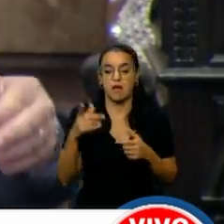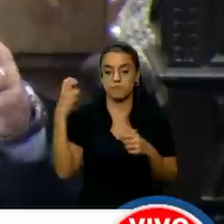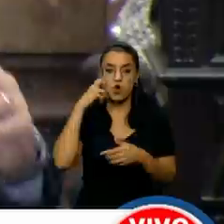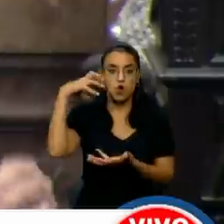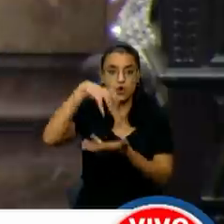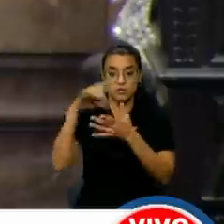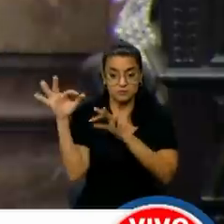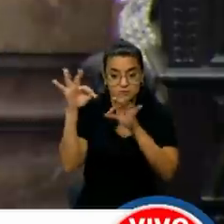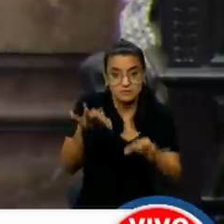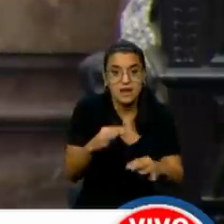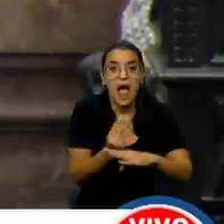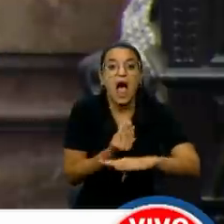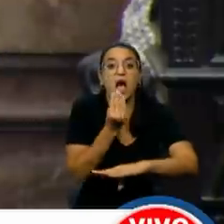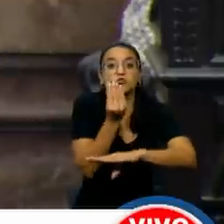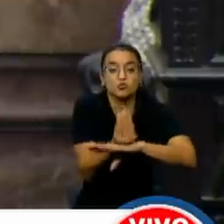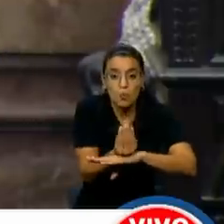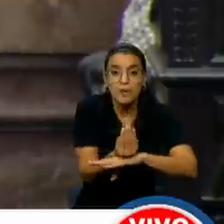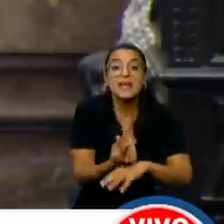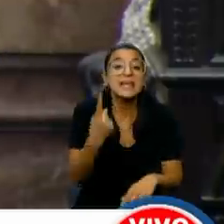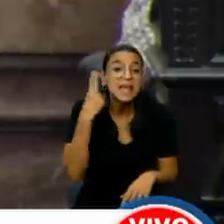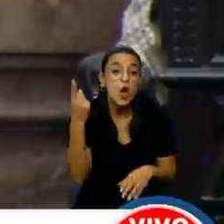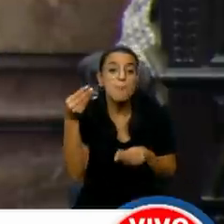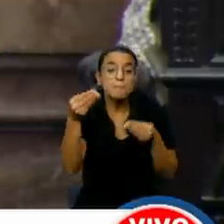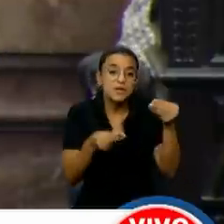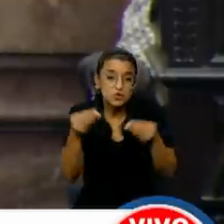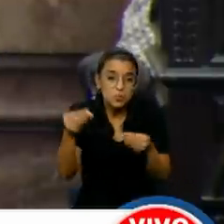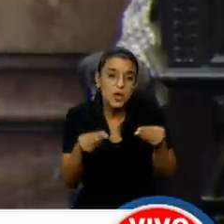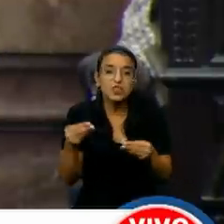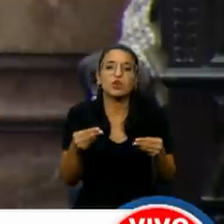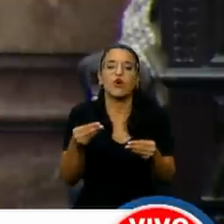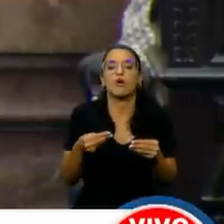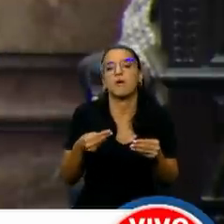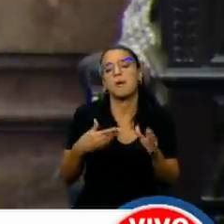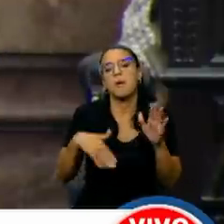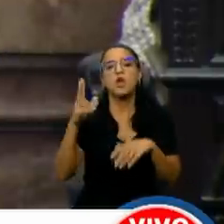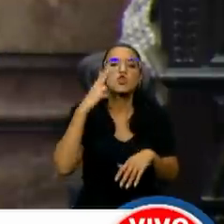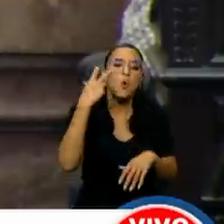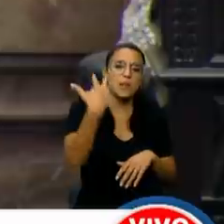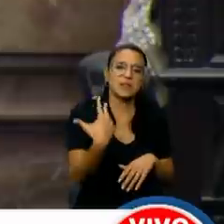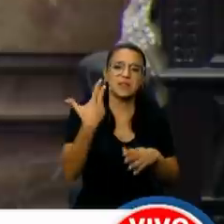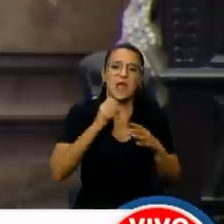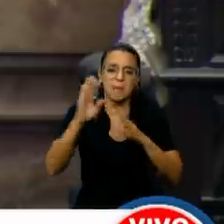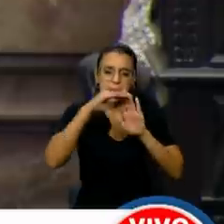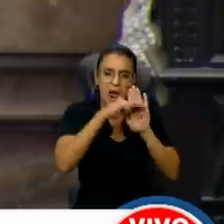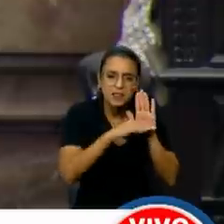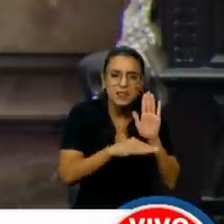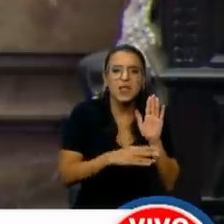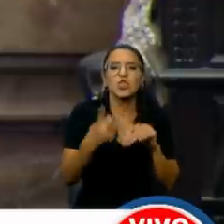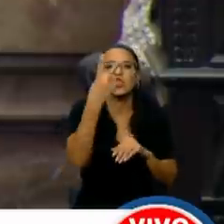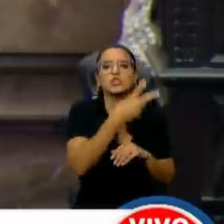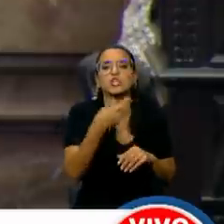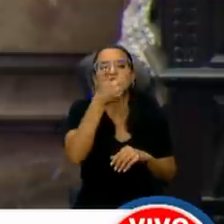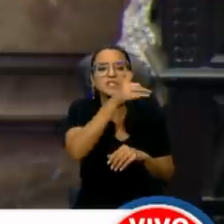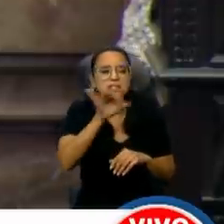asumir y creo que el presupuesto debe tener más de 93 partidos y 260 de